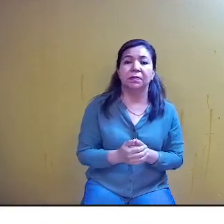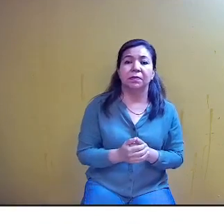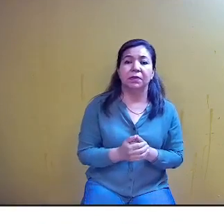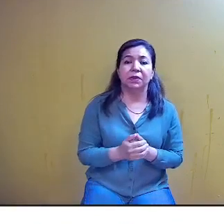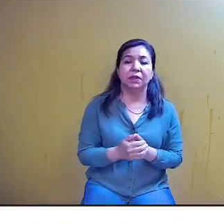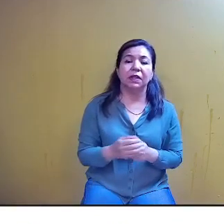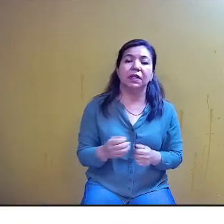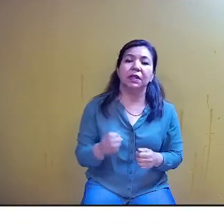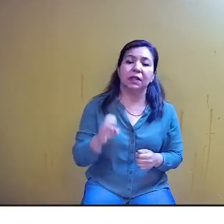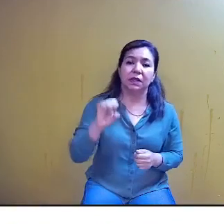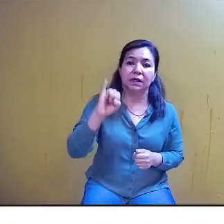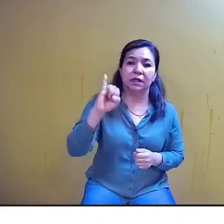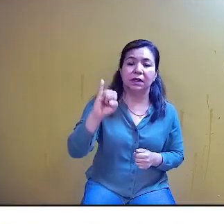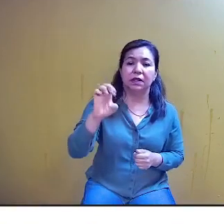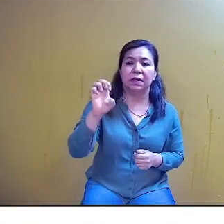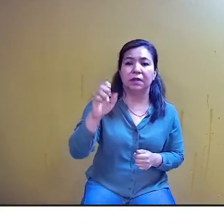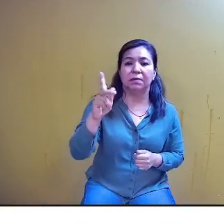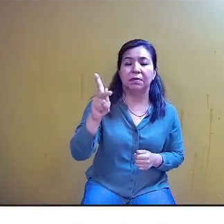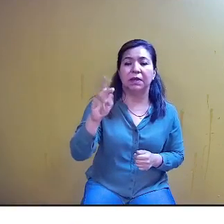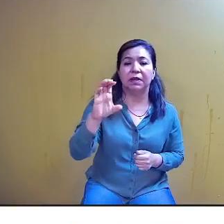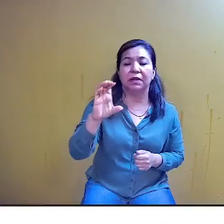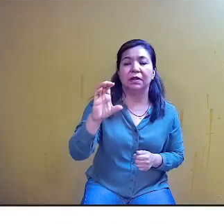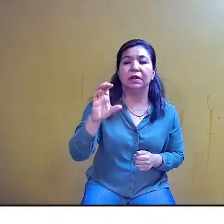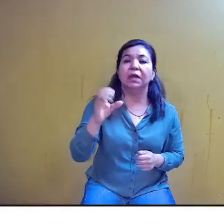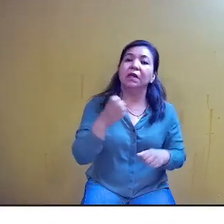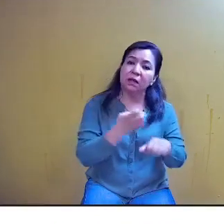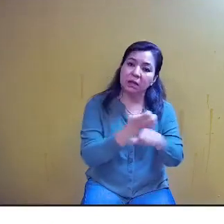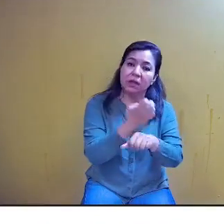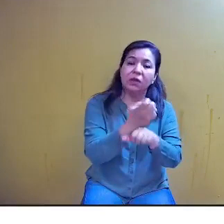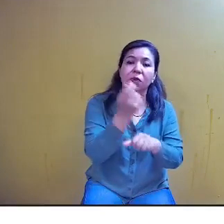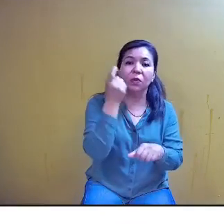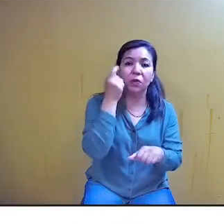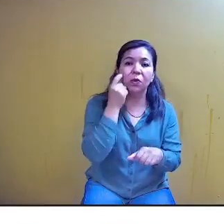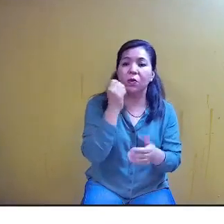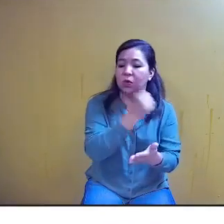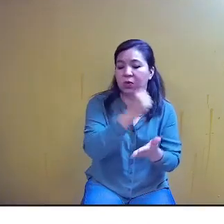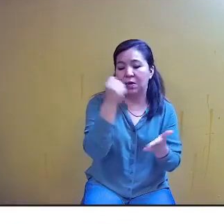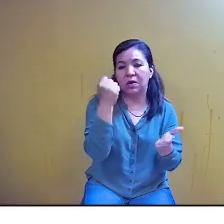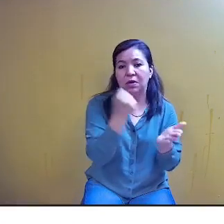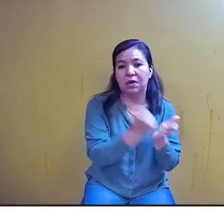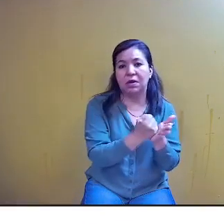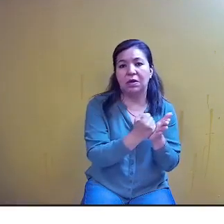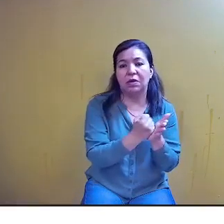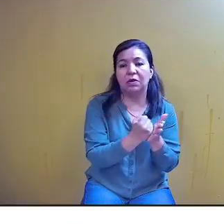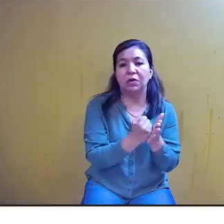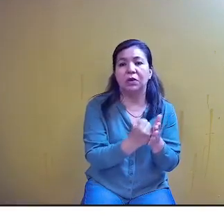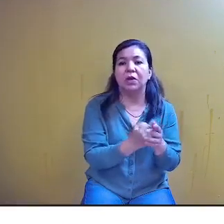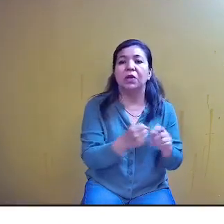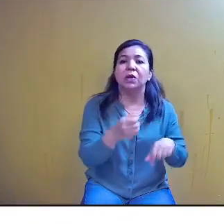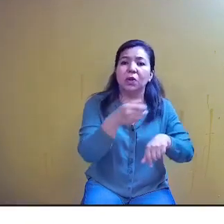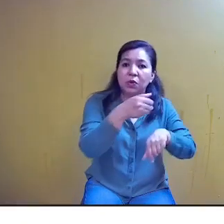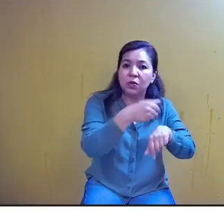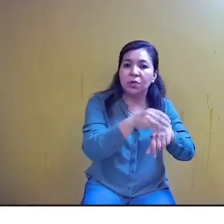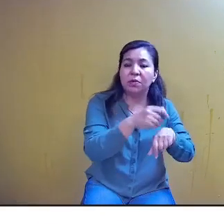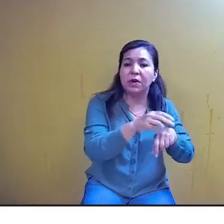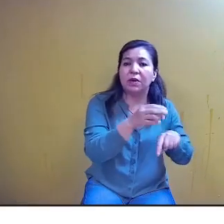del Instituto Electoral y de Participación Ciudadana del Estado de Guerrero, mediante acta circunstanciada número 49/2023